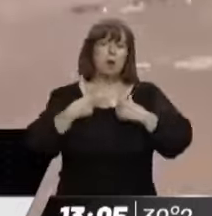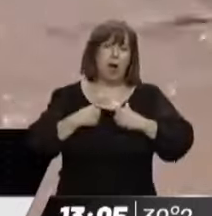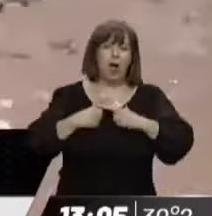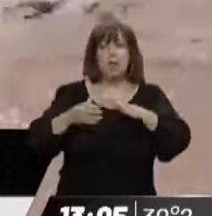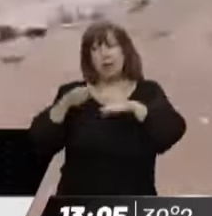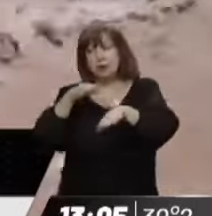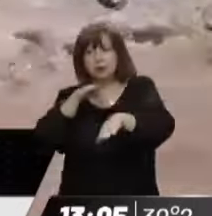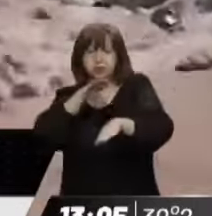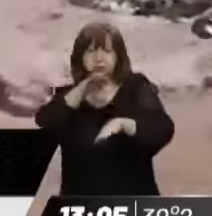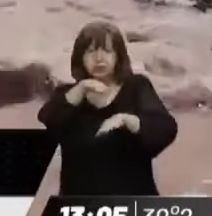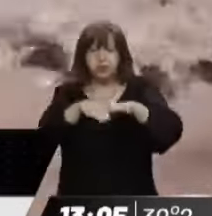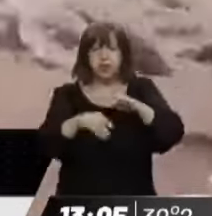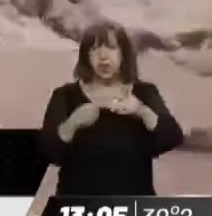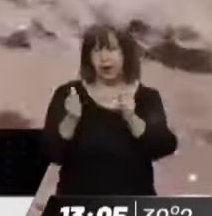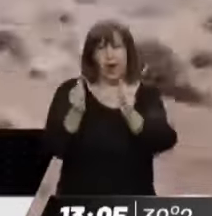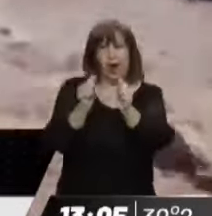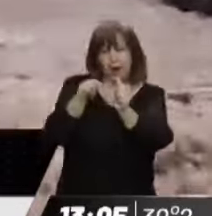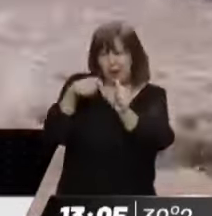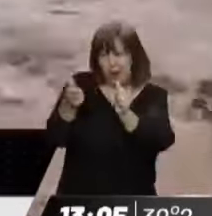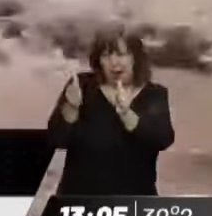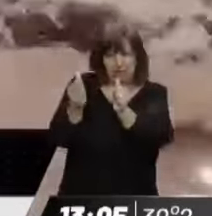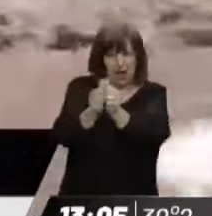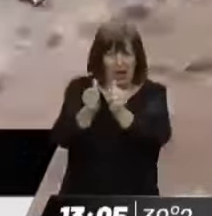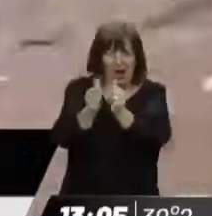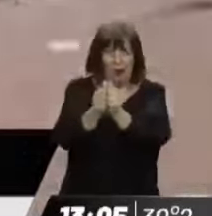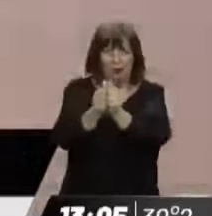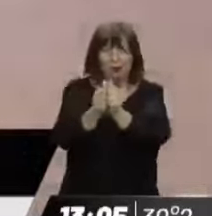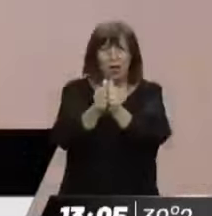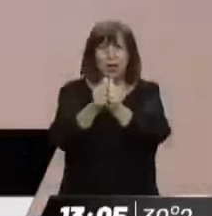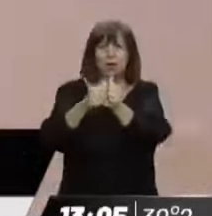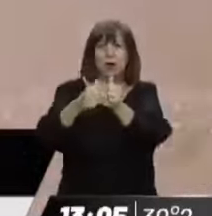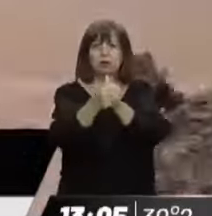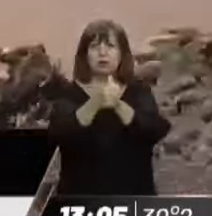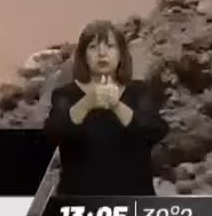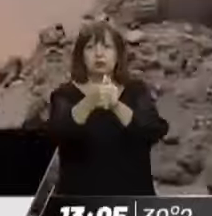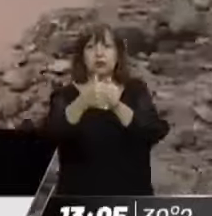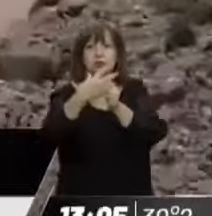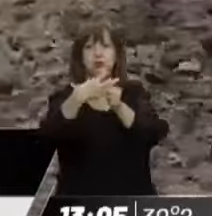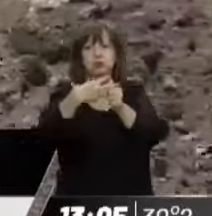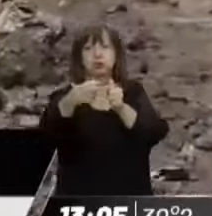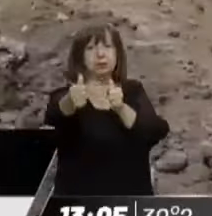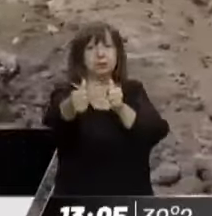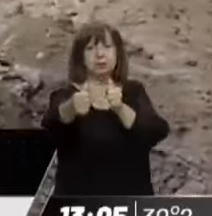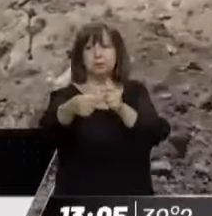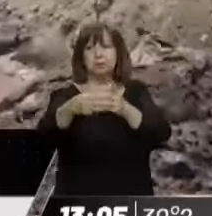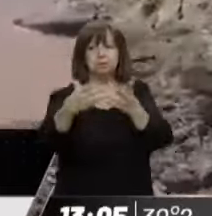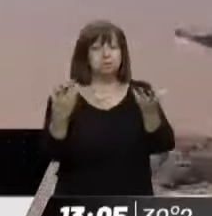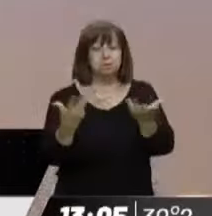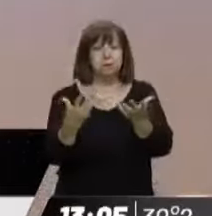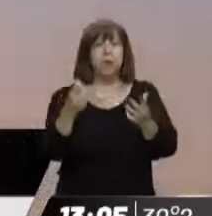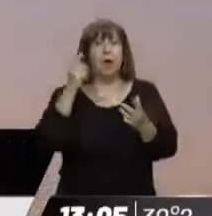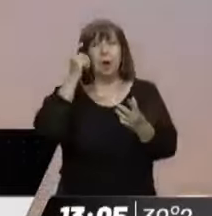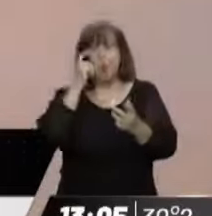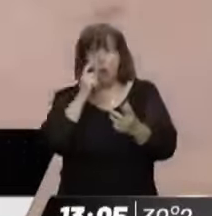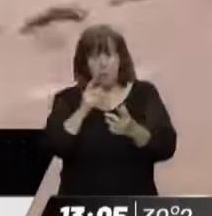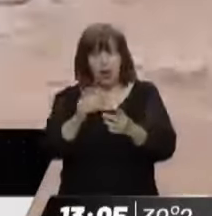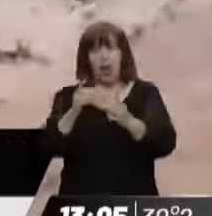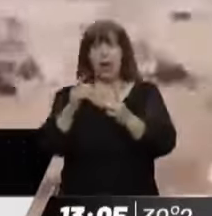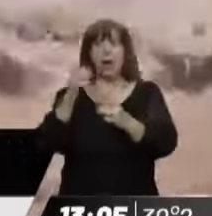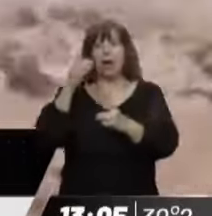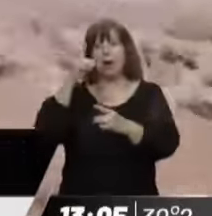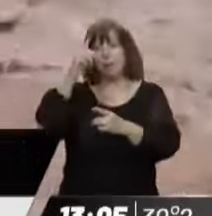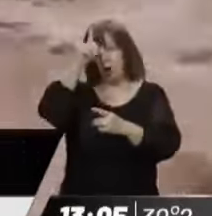bañándose con otra persona cuando fue perdido de vista en el agua. Los bomberos de la zona este y el personal de la